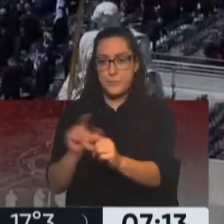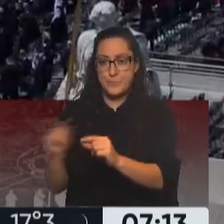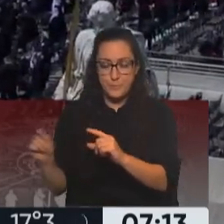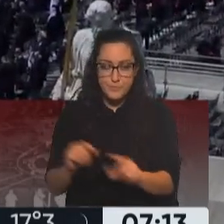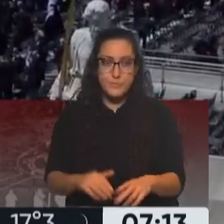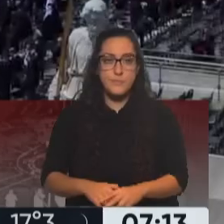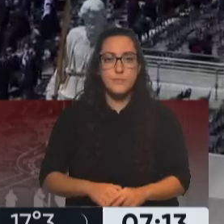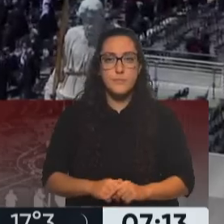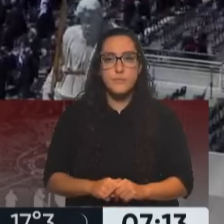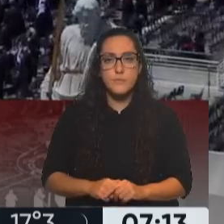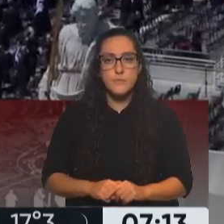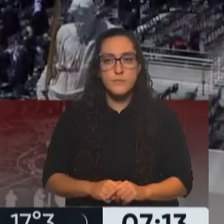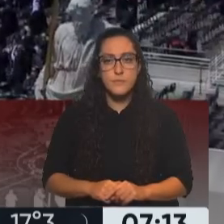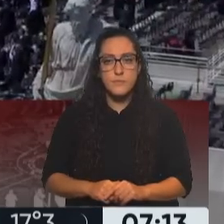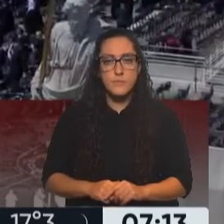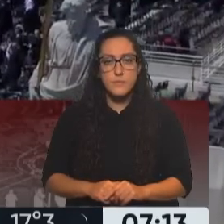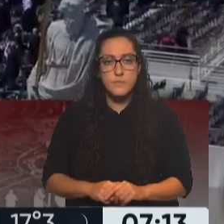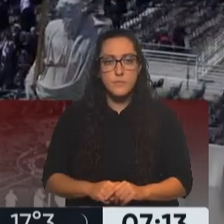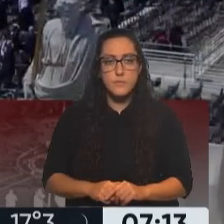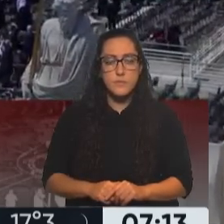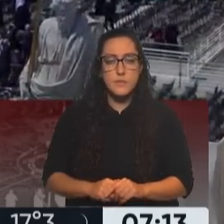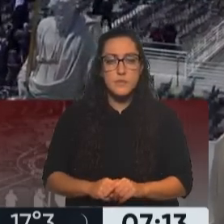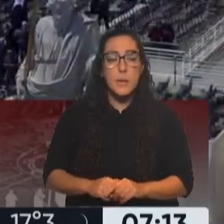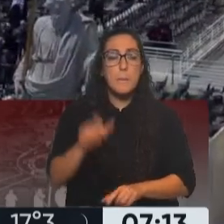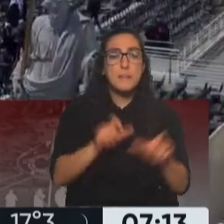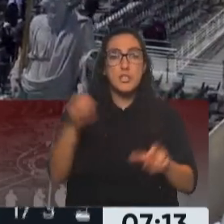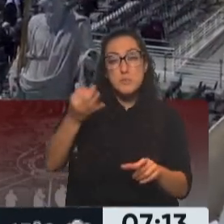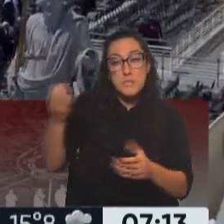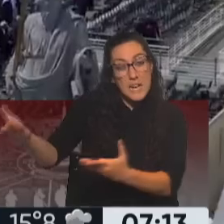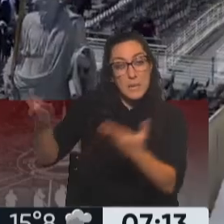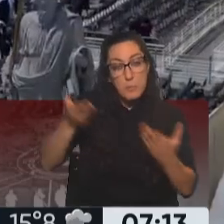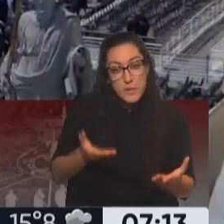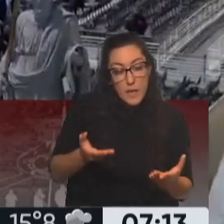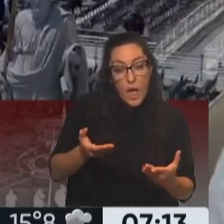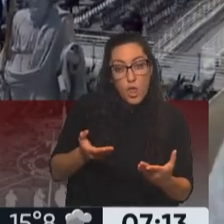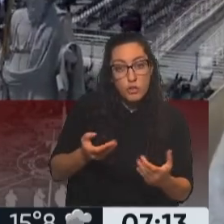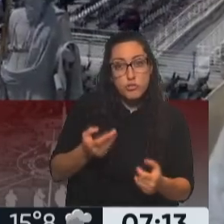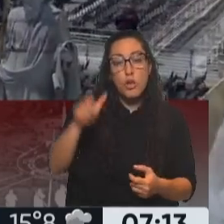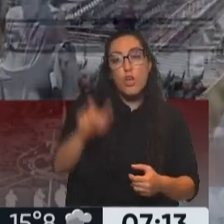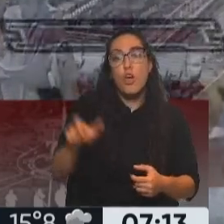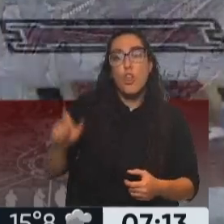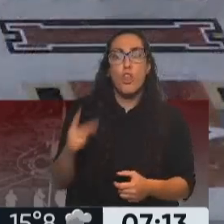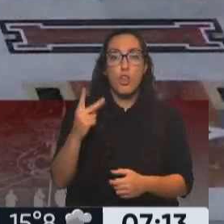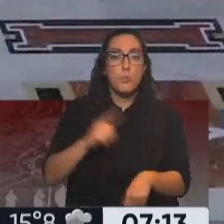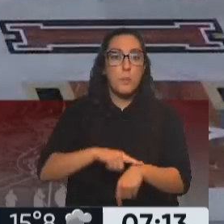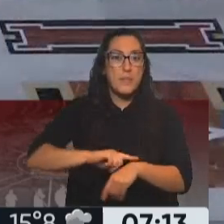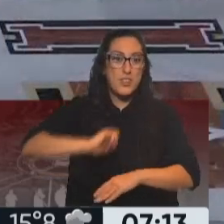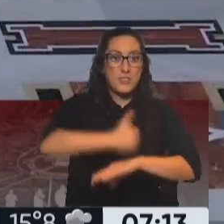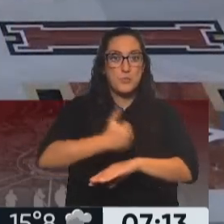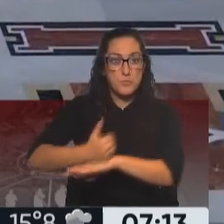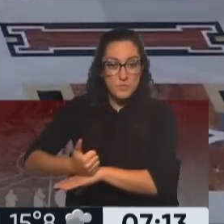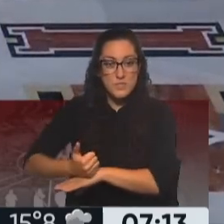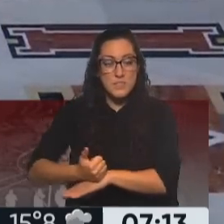suscribimos. De hecho, sí, yo veía entre los sectores de invitados especiales a los dos que también estuvieron de invitados especiales cuando asumió, a Sánchez,